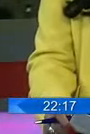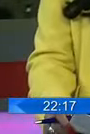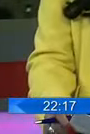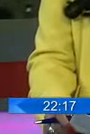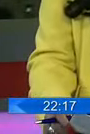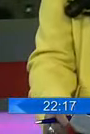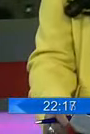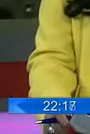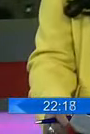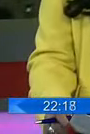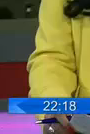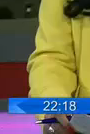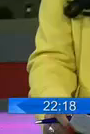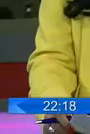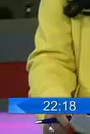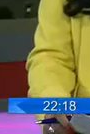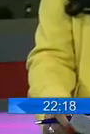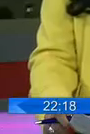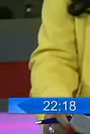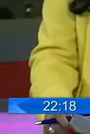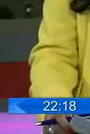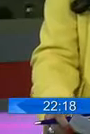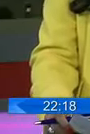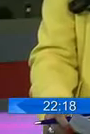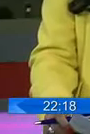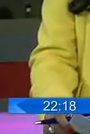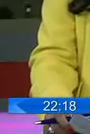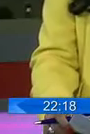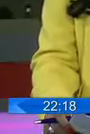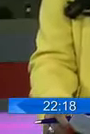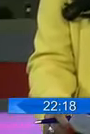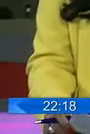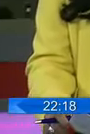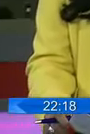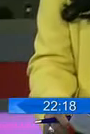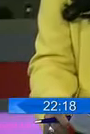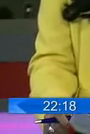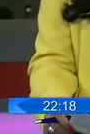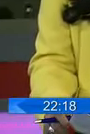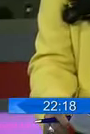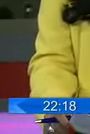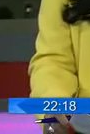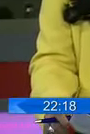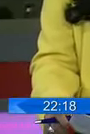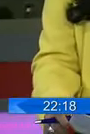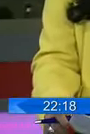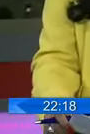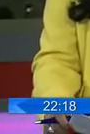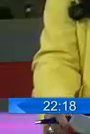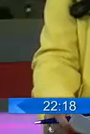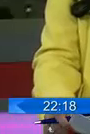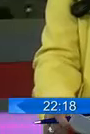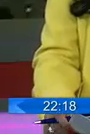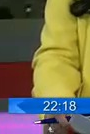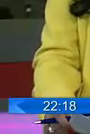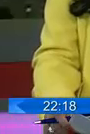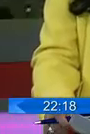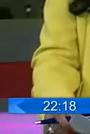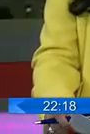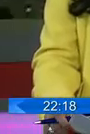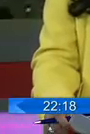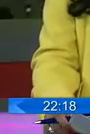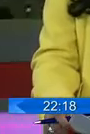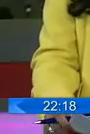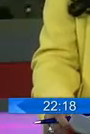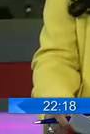funcionaria brindó sus aportes respecto del proyecto de reformas tributarias, el sigilo bancario y la capacidad sancionadora de la superintendencia.